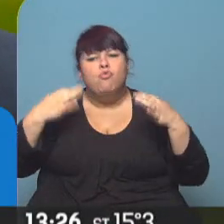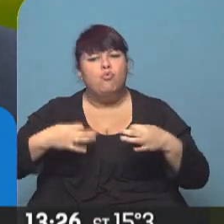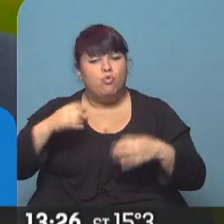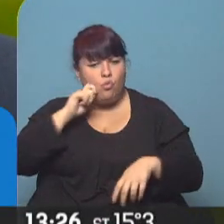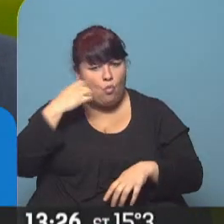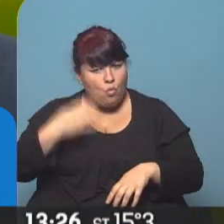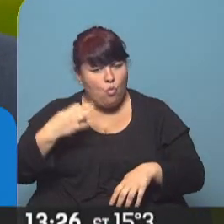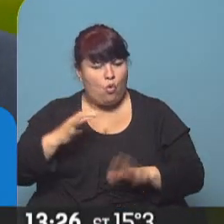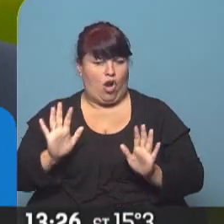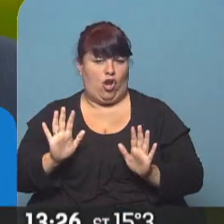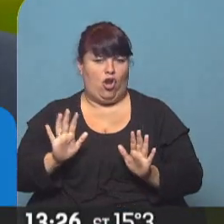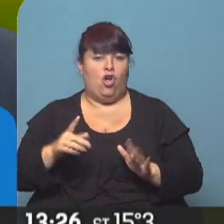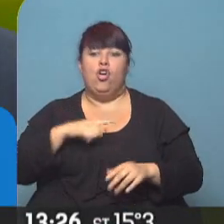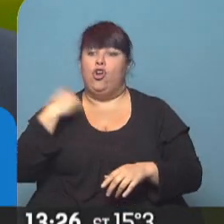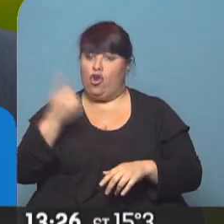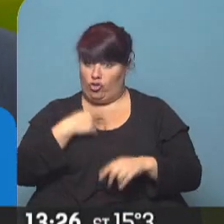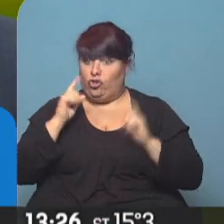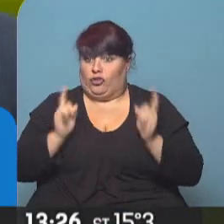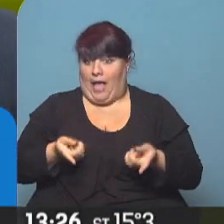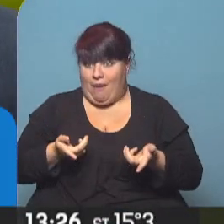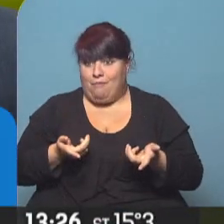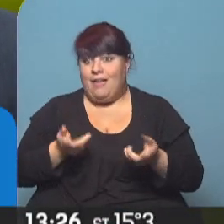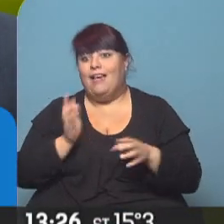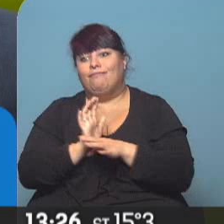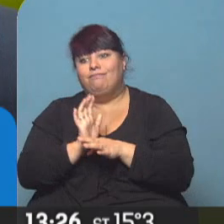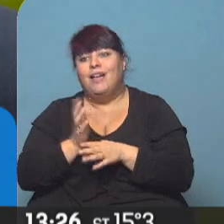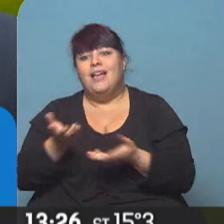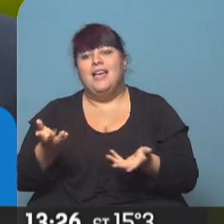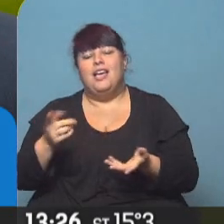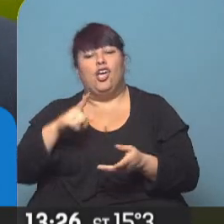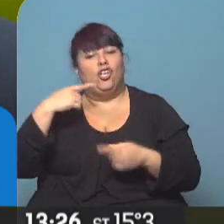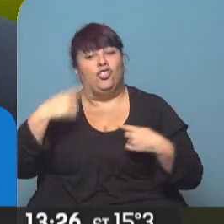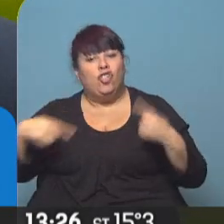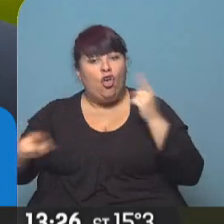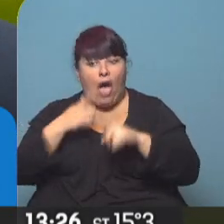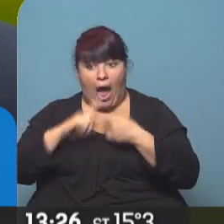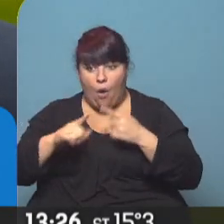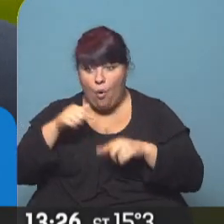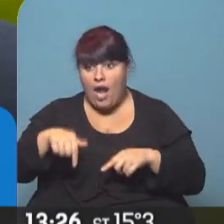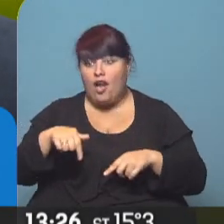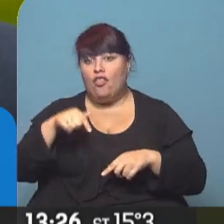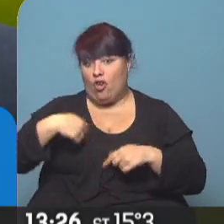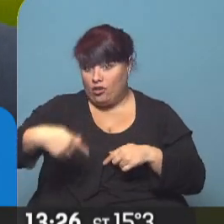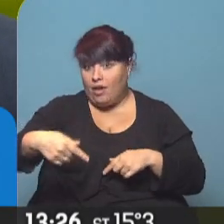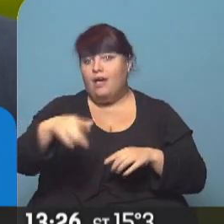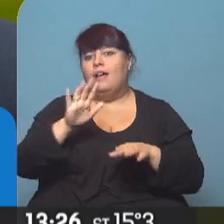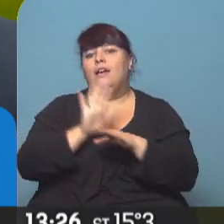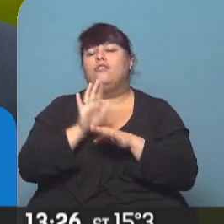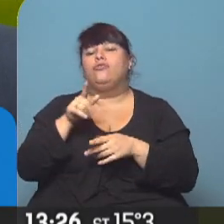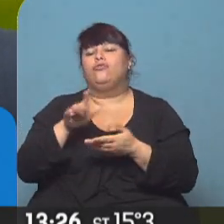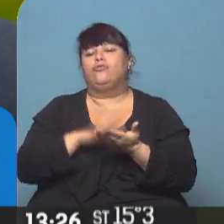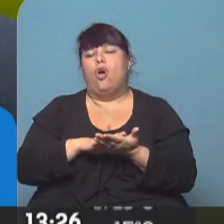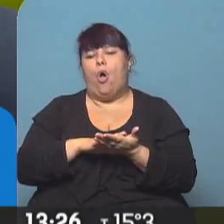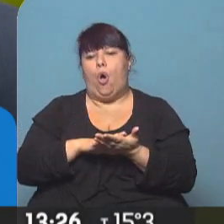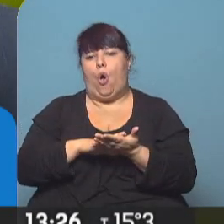grande y nosotros también. Entonces, todos los acuerdos que estamos haciendo estos días son baseados